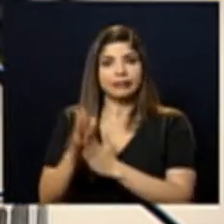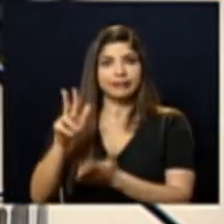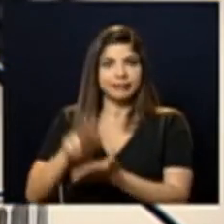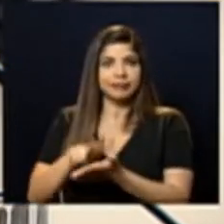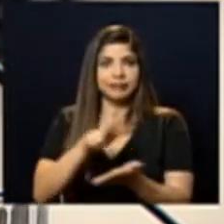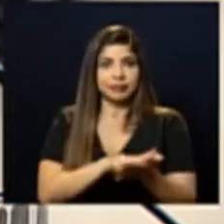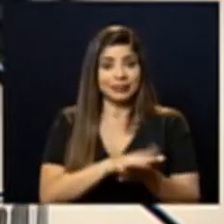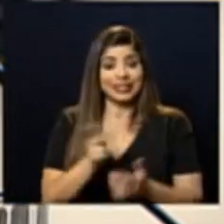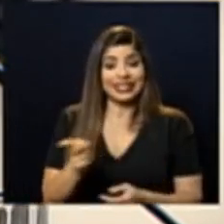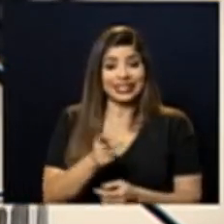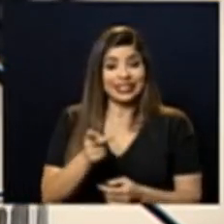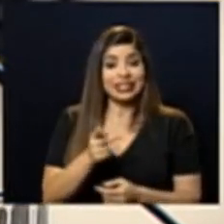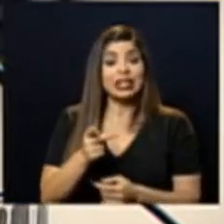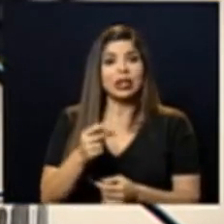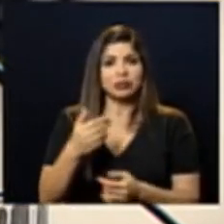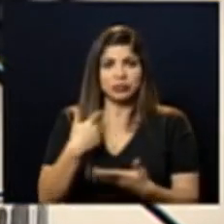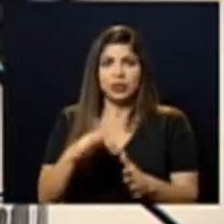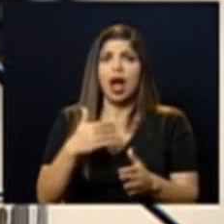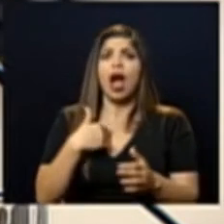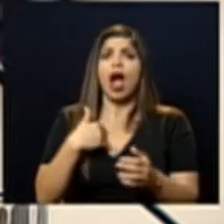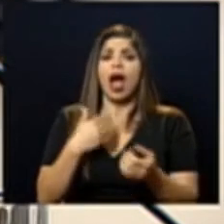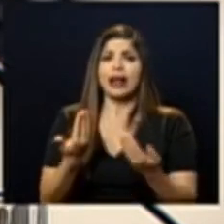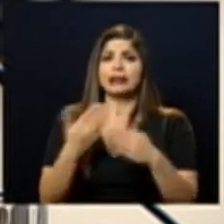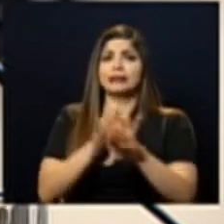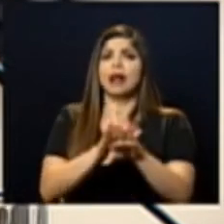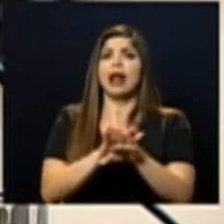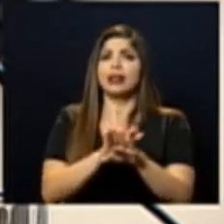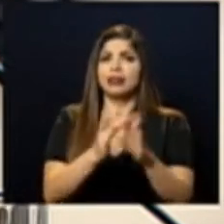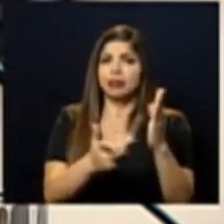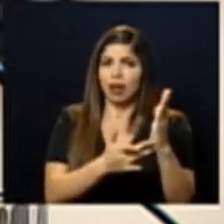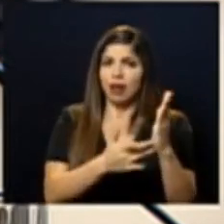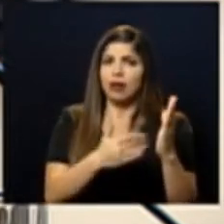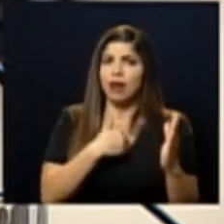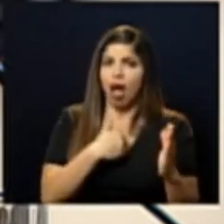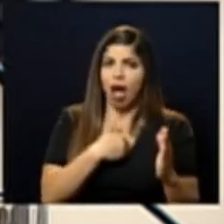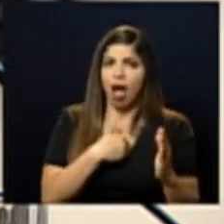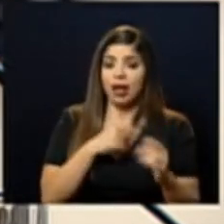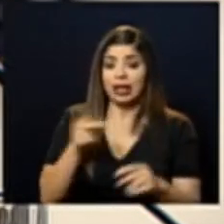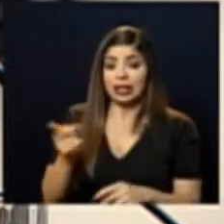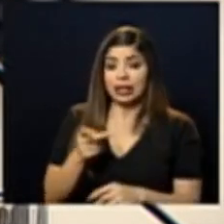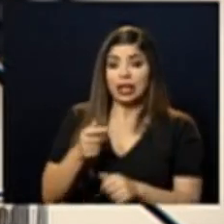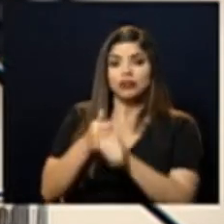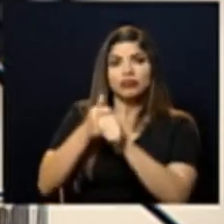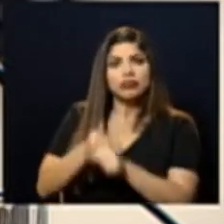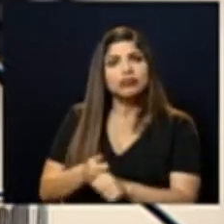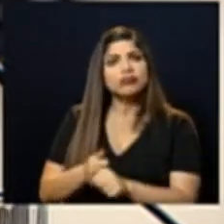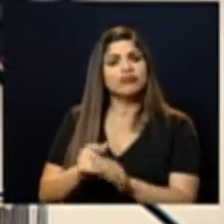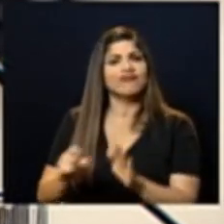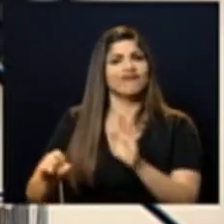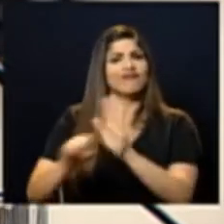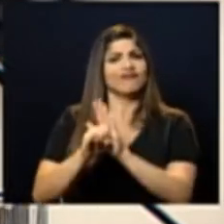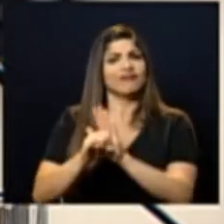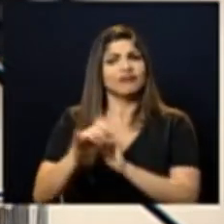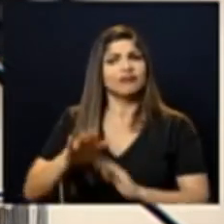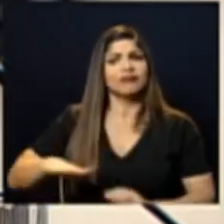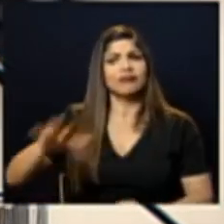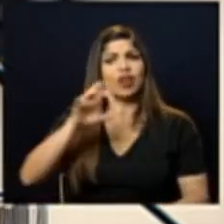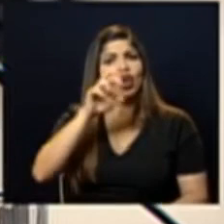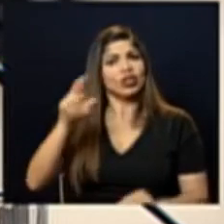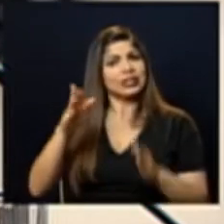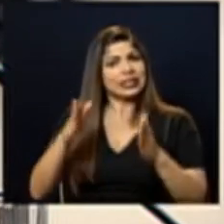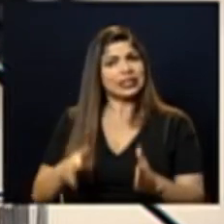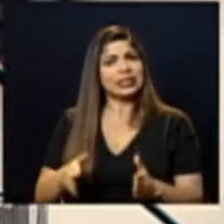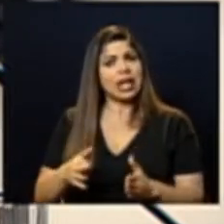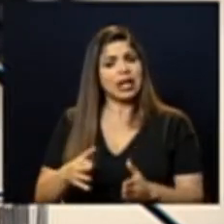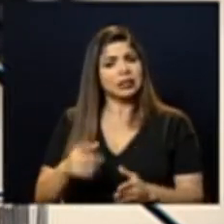Estas iniciativas tienen sustento técnico y además responden a la idiosincrasia costarricense de creer